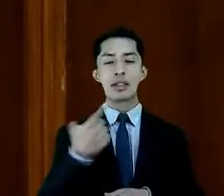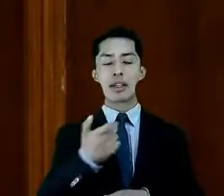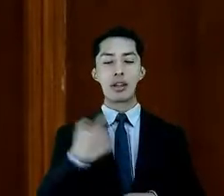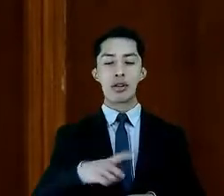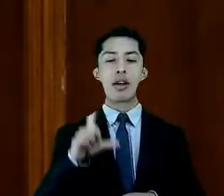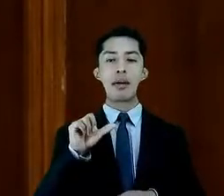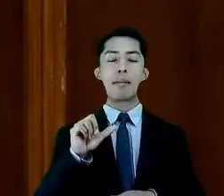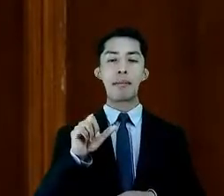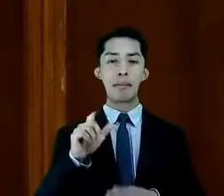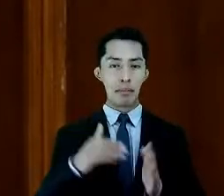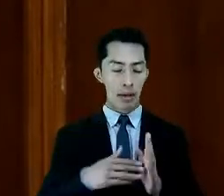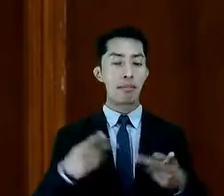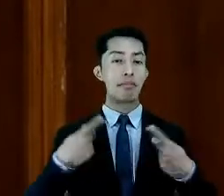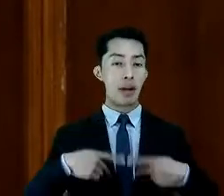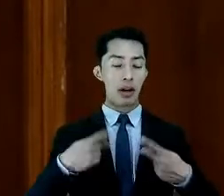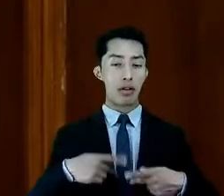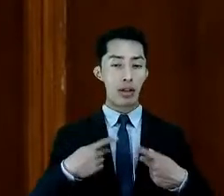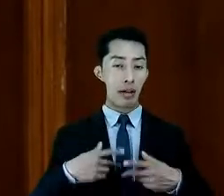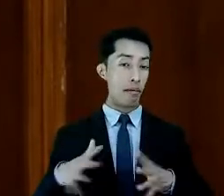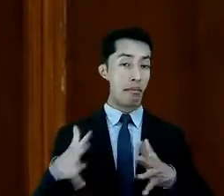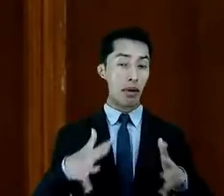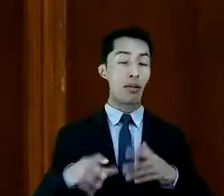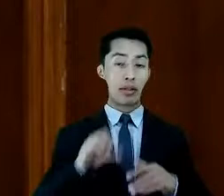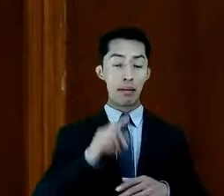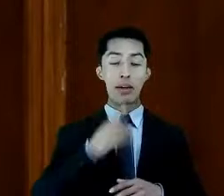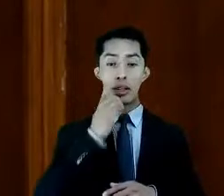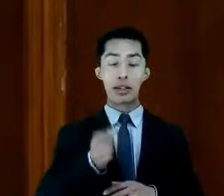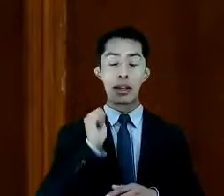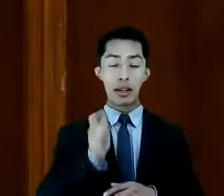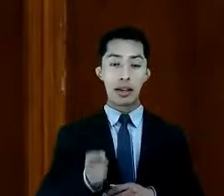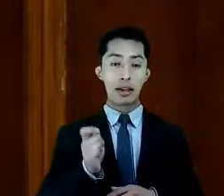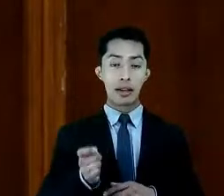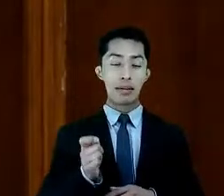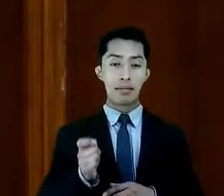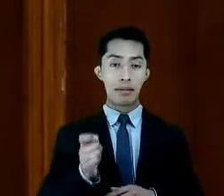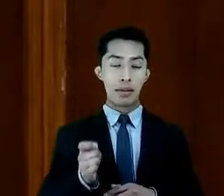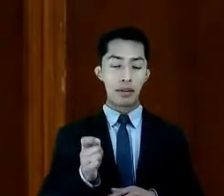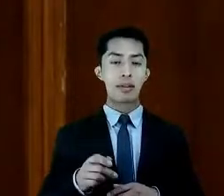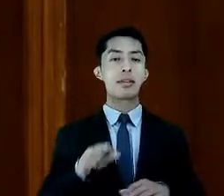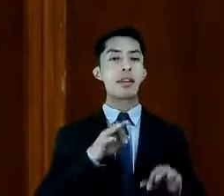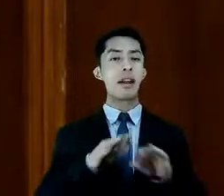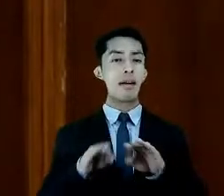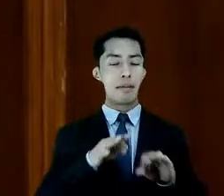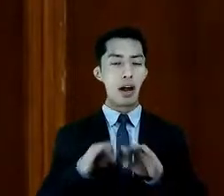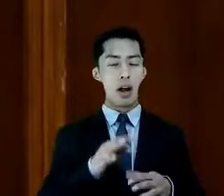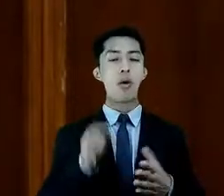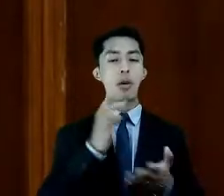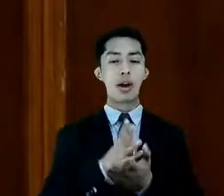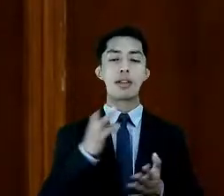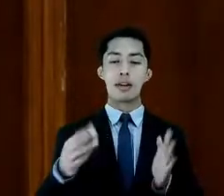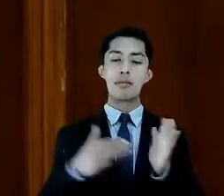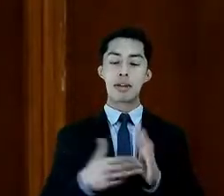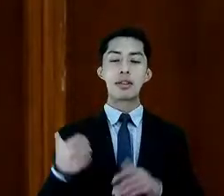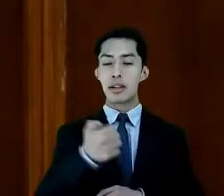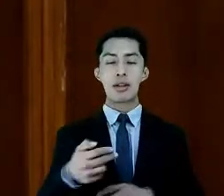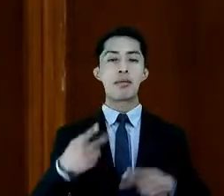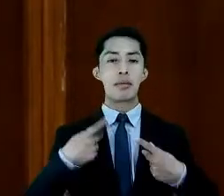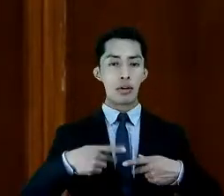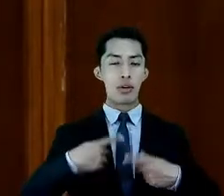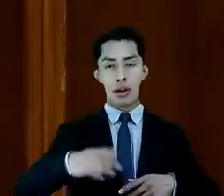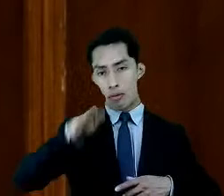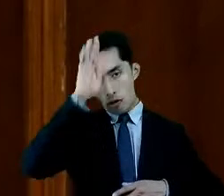17,700,000 personas y se calcula que laboran solo 3,600